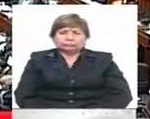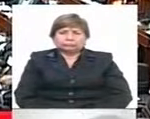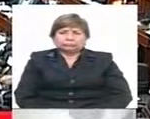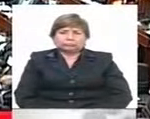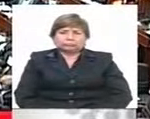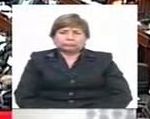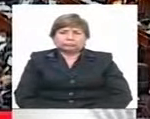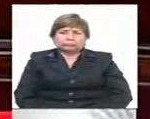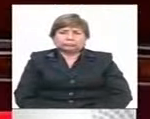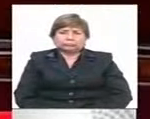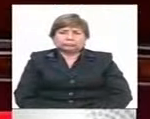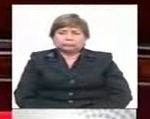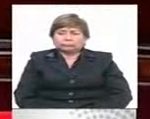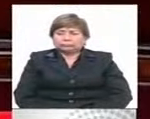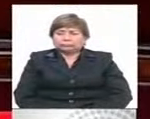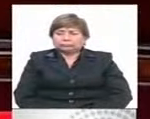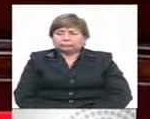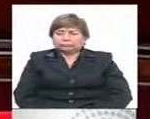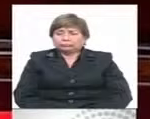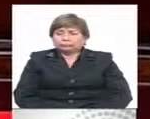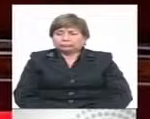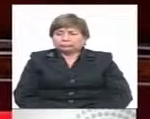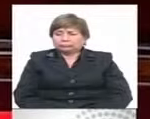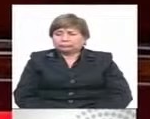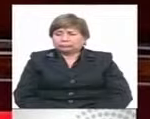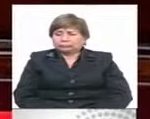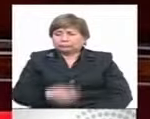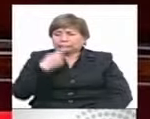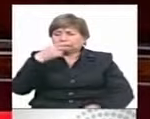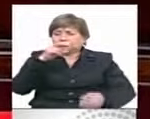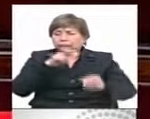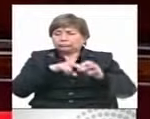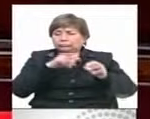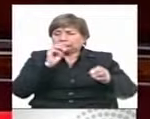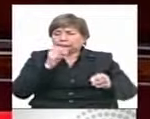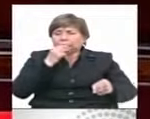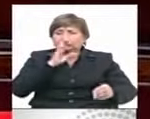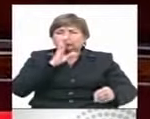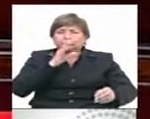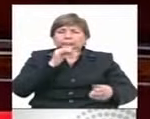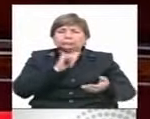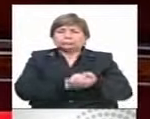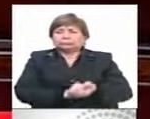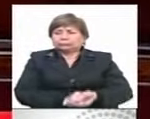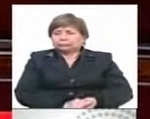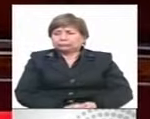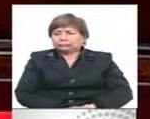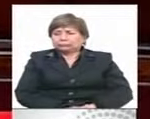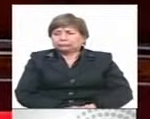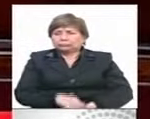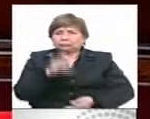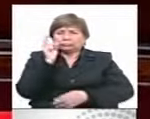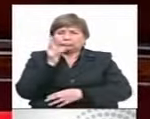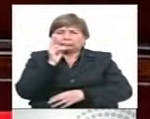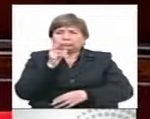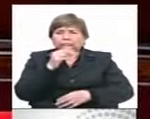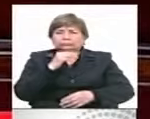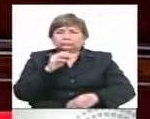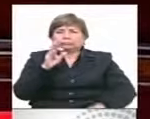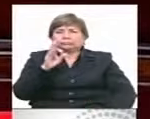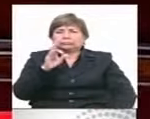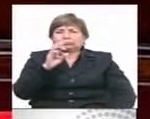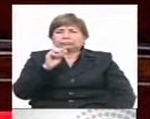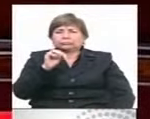Ahora, porque ha manifestado, pido a la congresista Amorús que retire la palabra, porque ha manifestado que los maestros que son de la